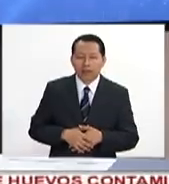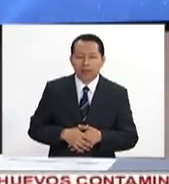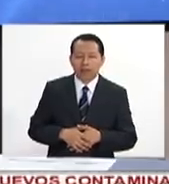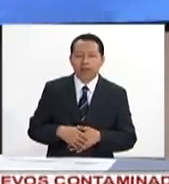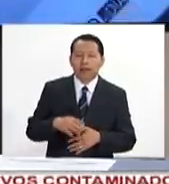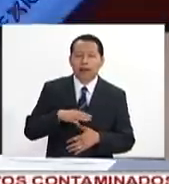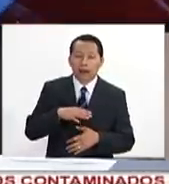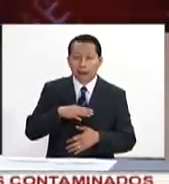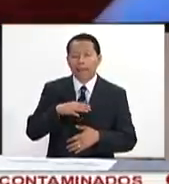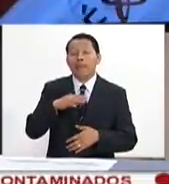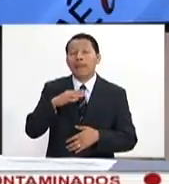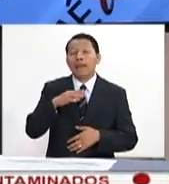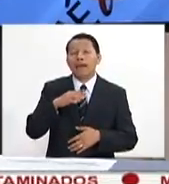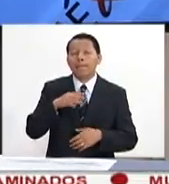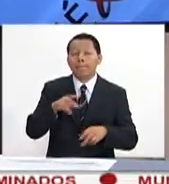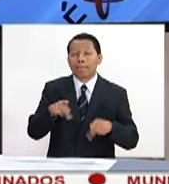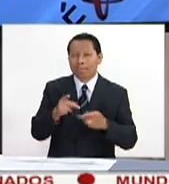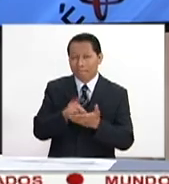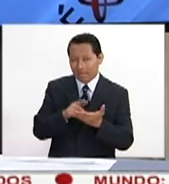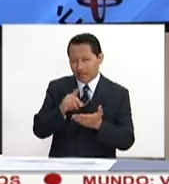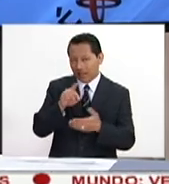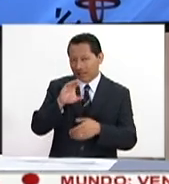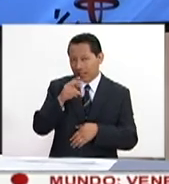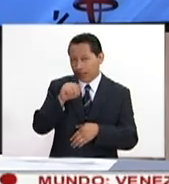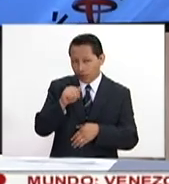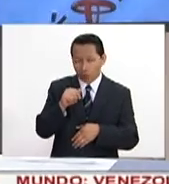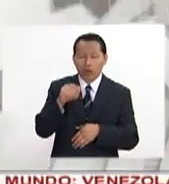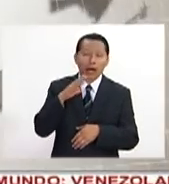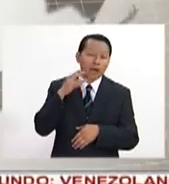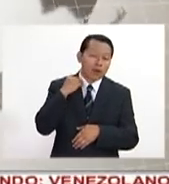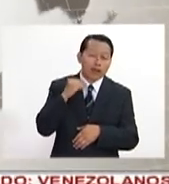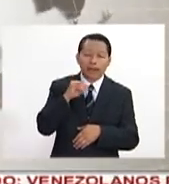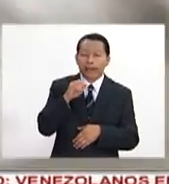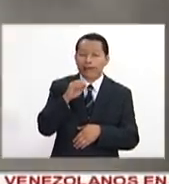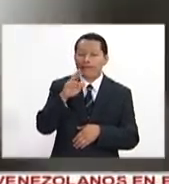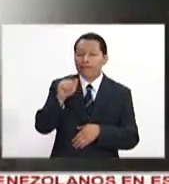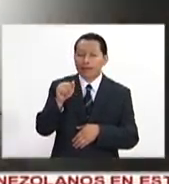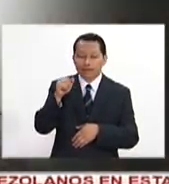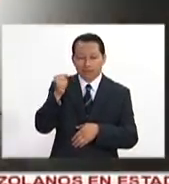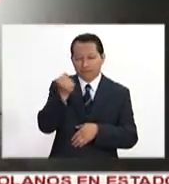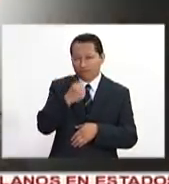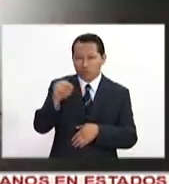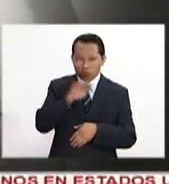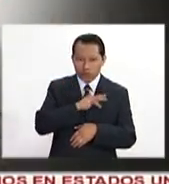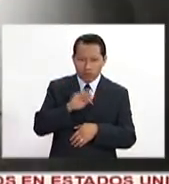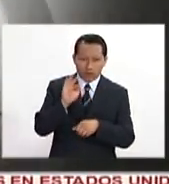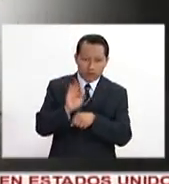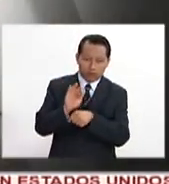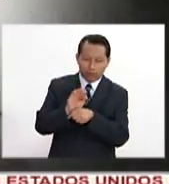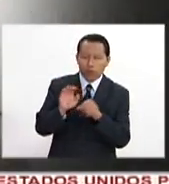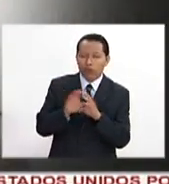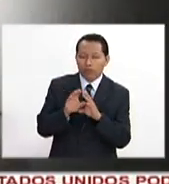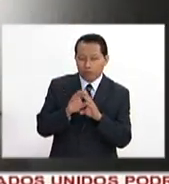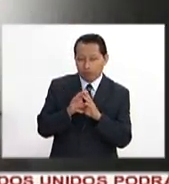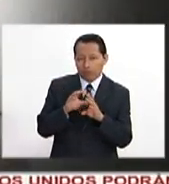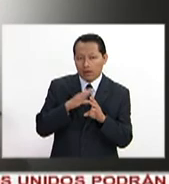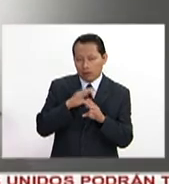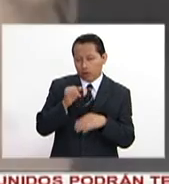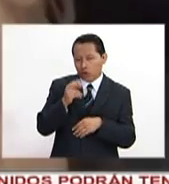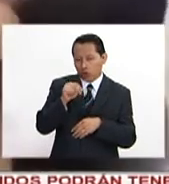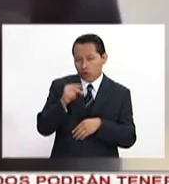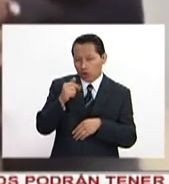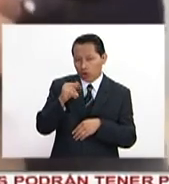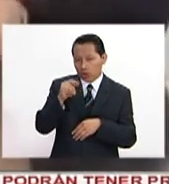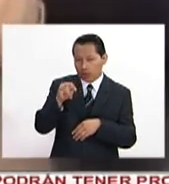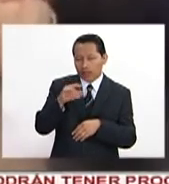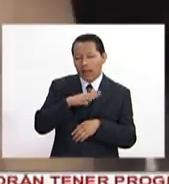El narcotraficante Joaquín El Chapo Guzmán contrató al abogado Jeffrey Litzman, famoso por conseguir la absolución, por ejemplo, de John